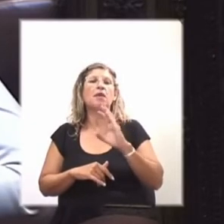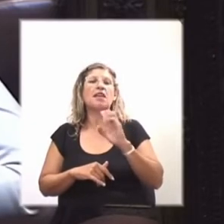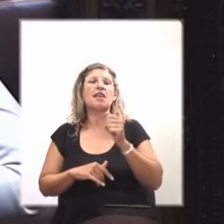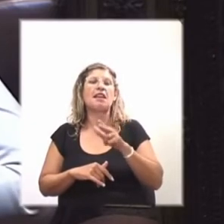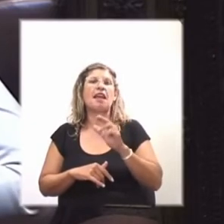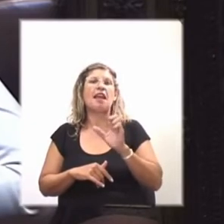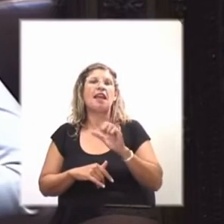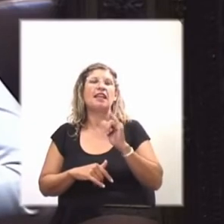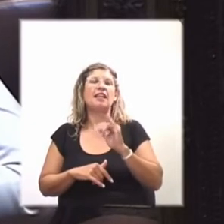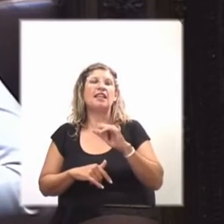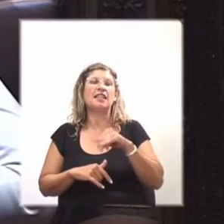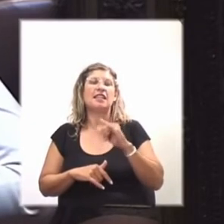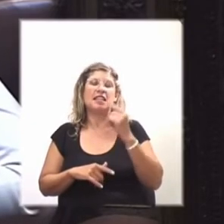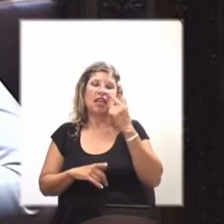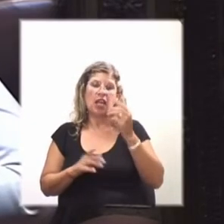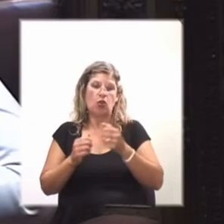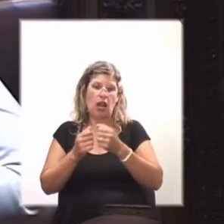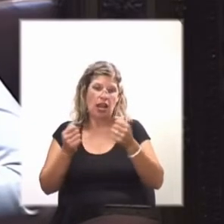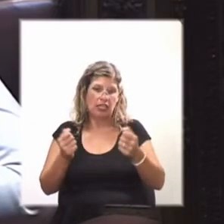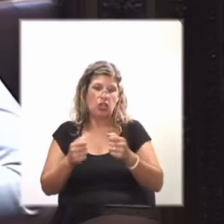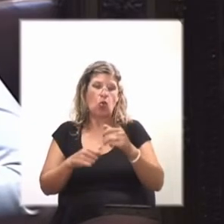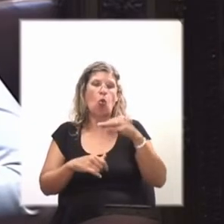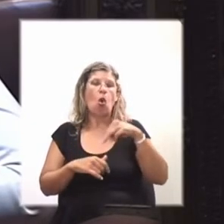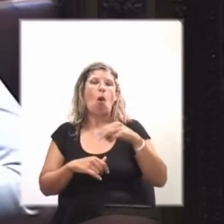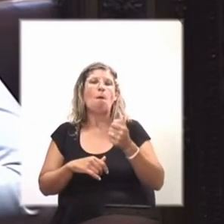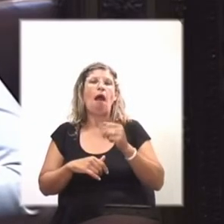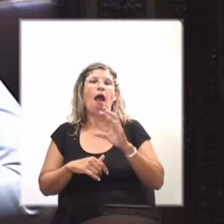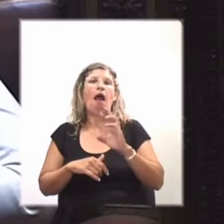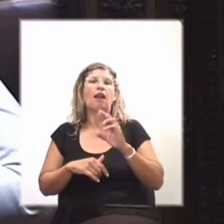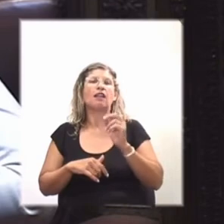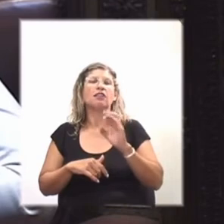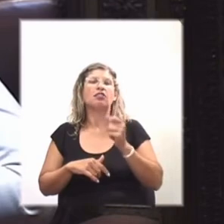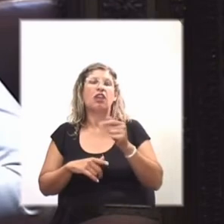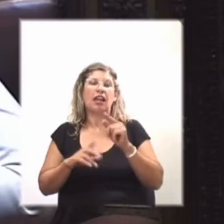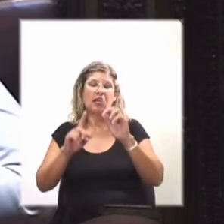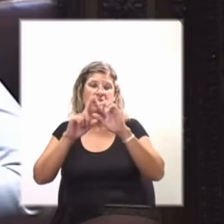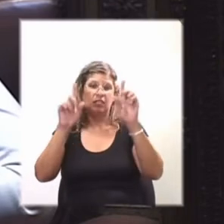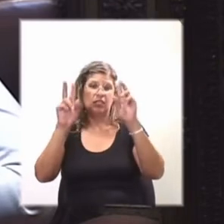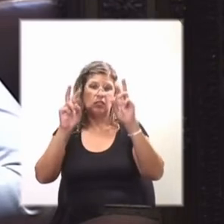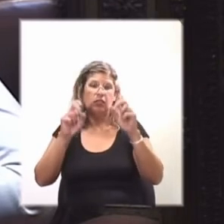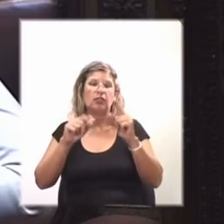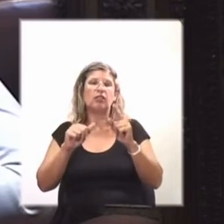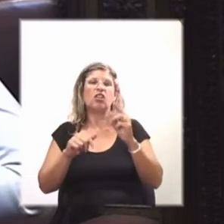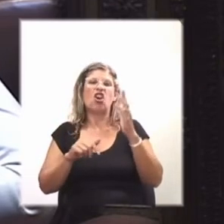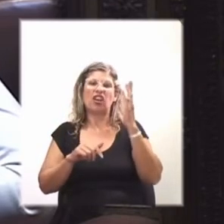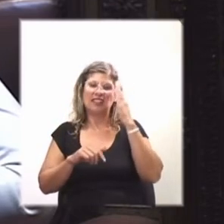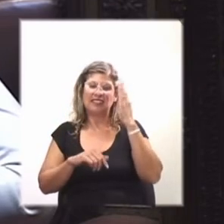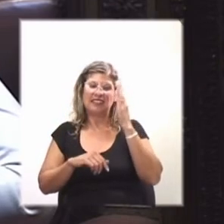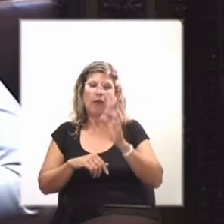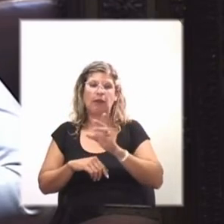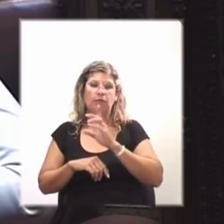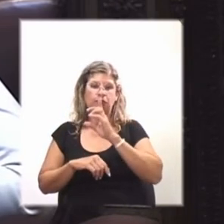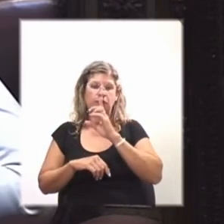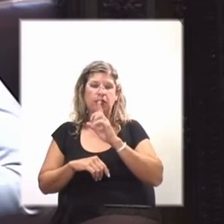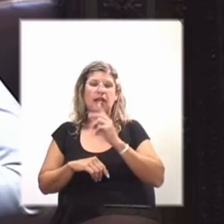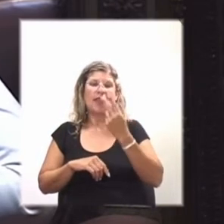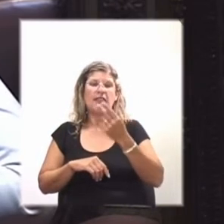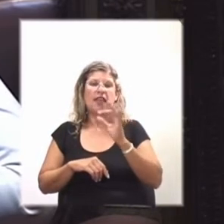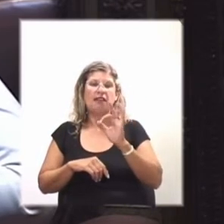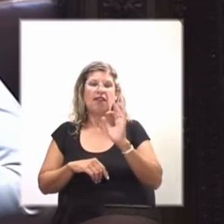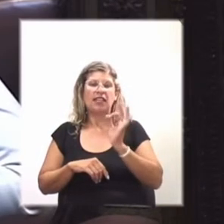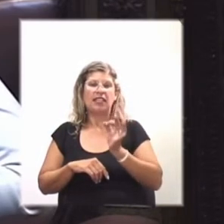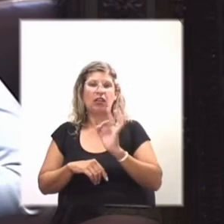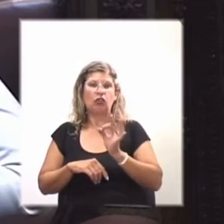del semanario Marcha que se tituló Los que saben callar, del 20 de octubre del 72. Y la nota